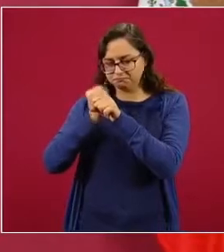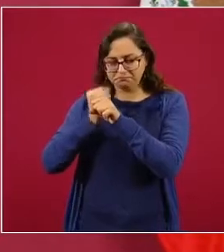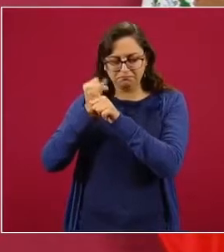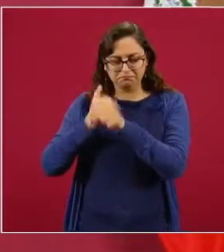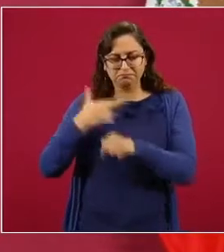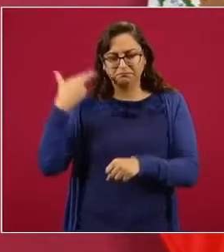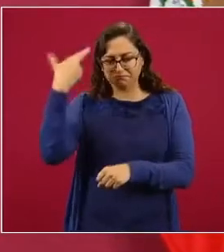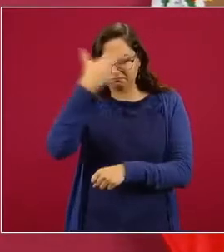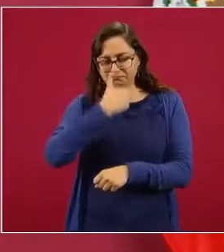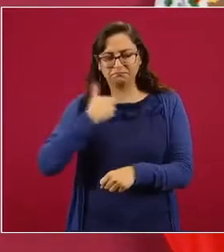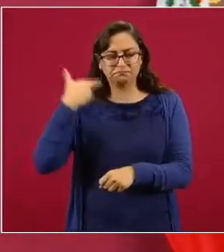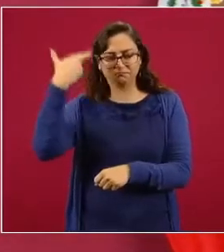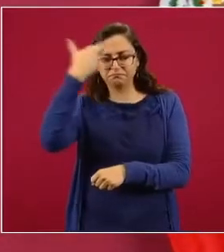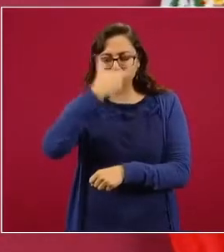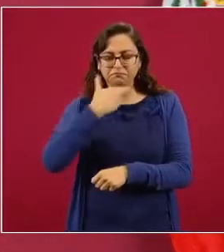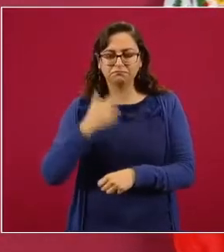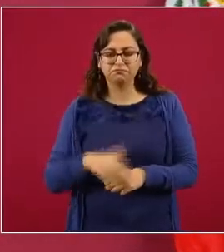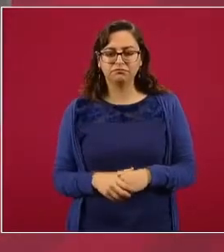No es